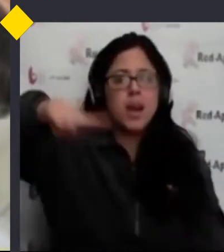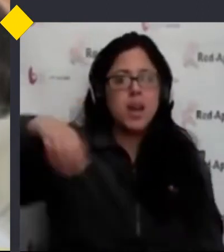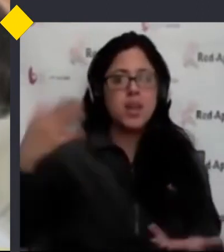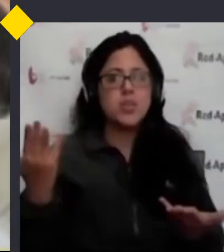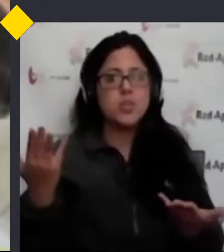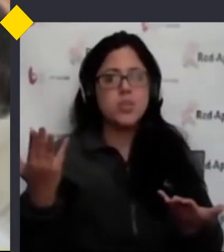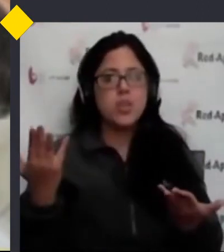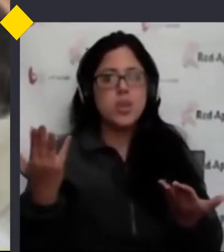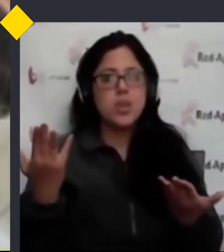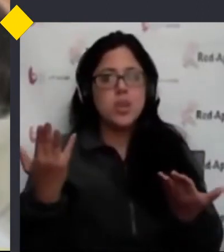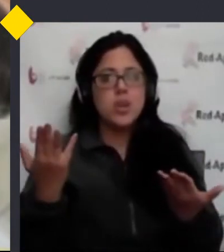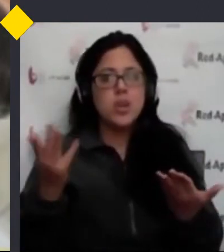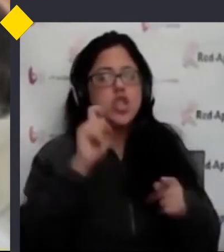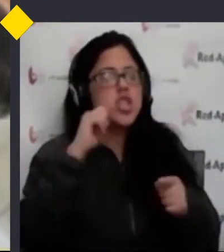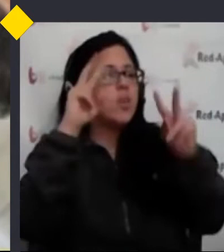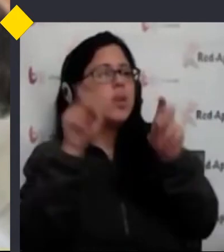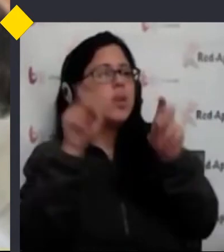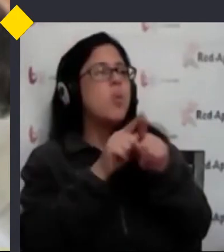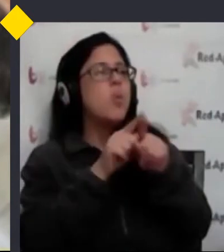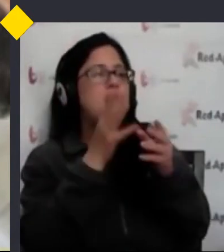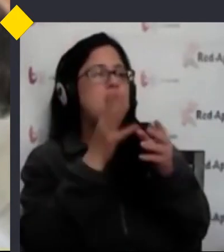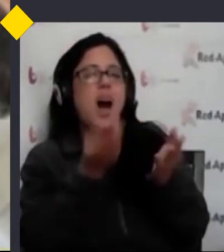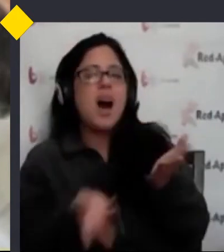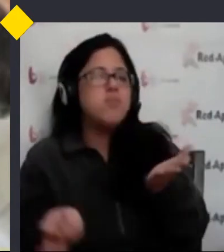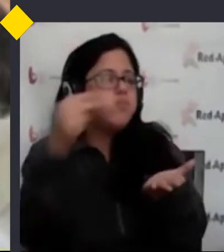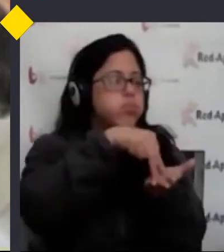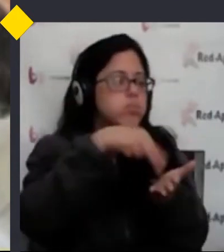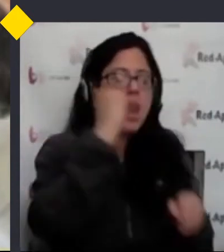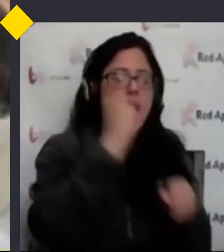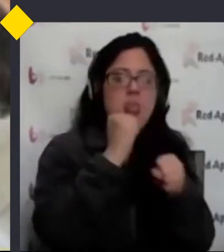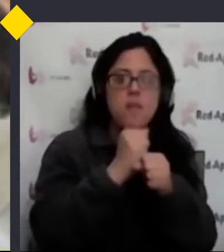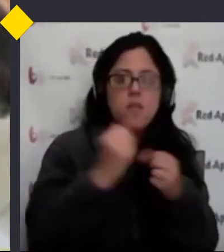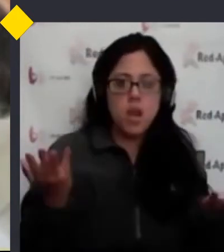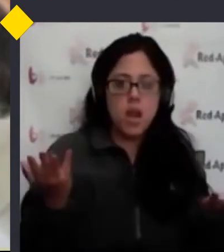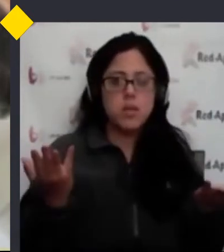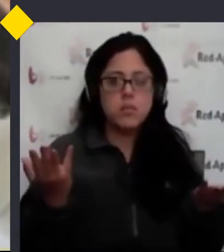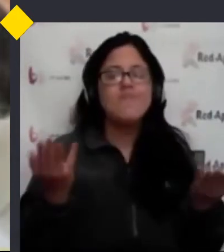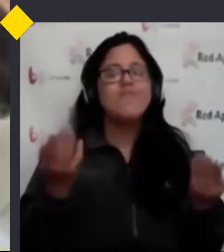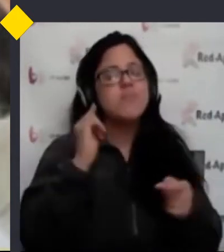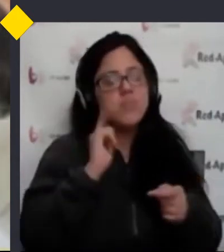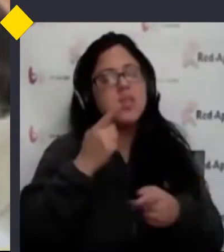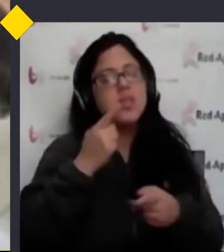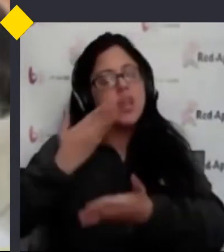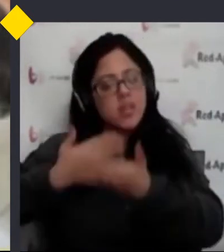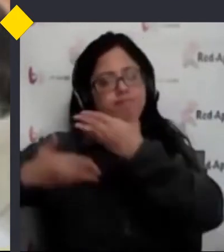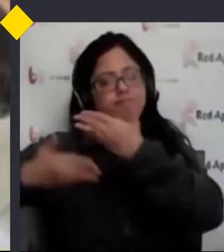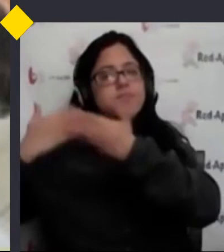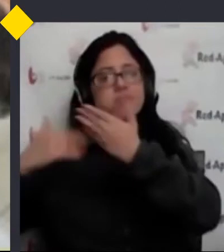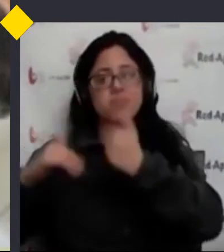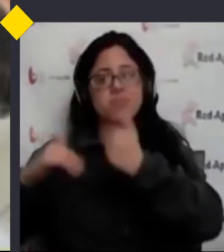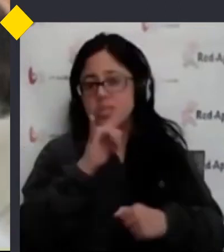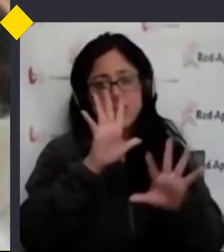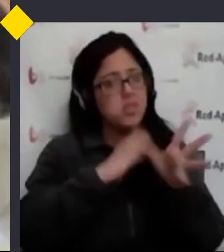mapa laboral como nosotros quisiéramos. Entonces creo que hemos retrocedido por lo menos, no sé, 10 años en